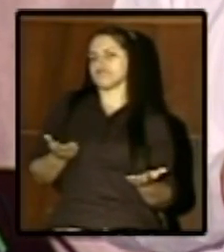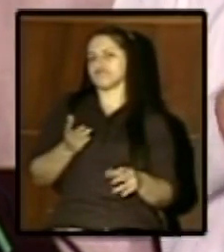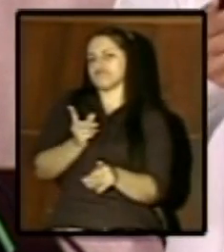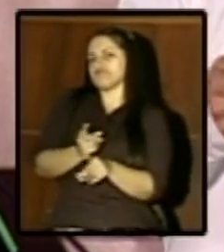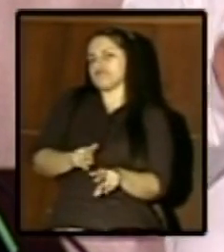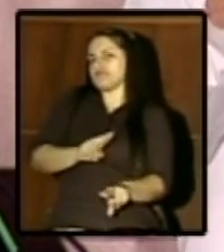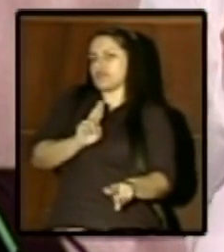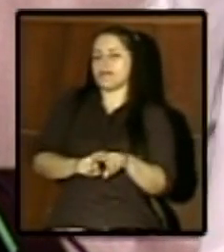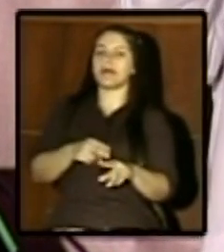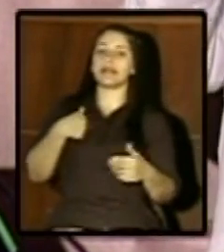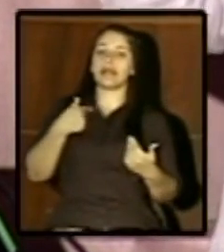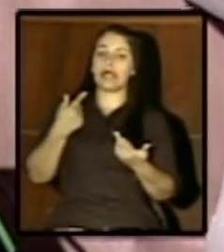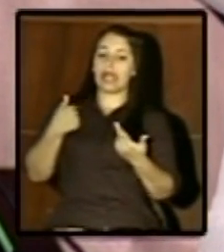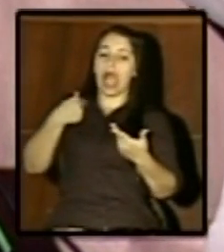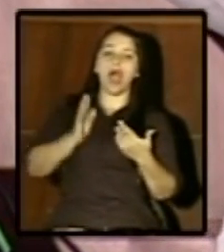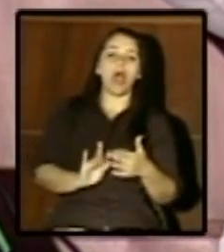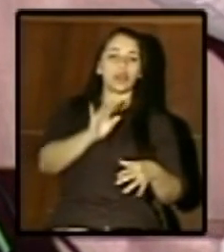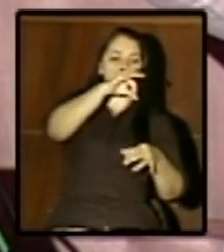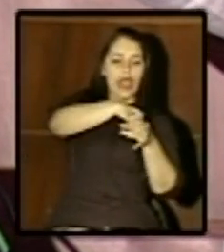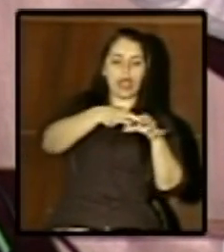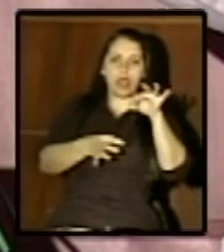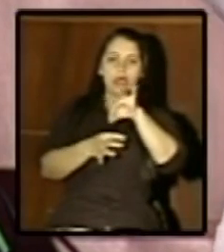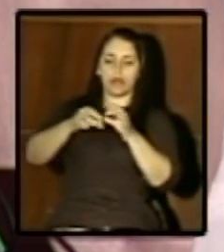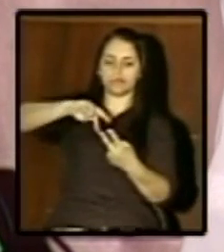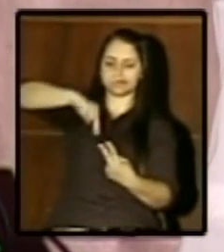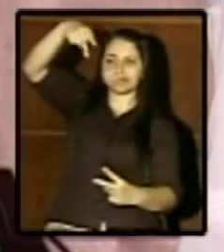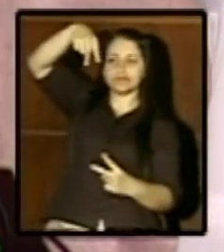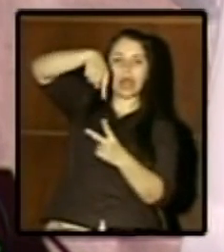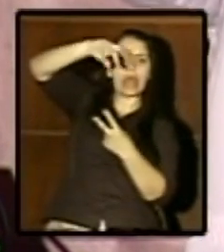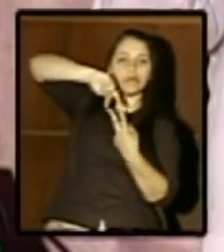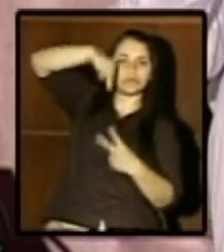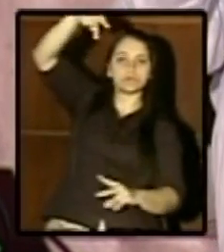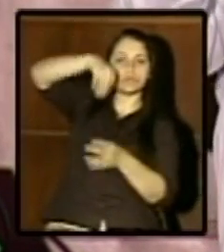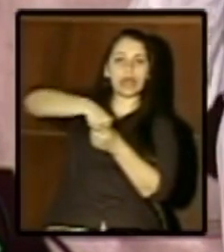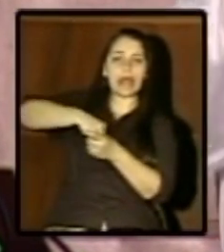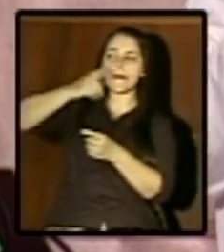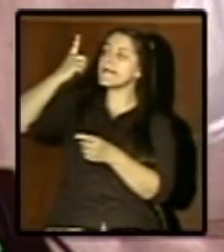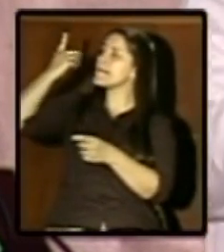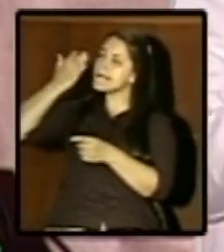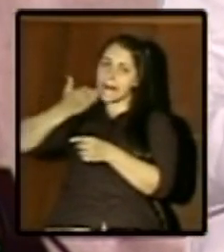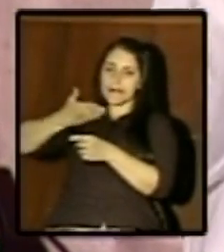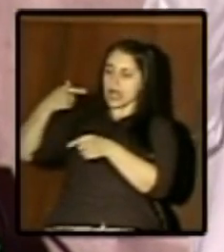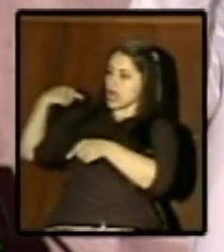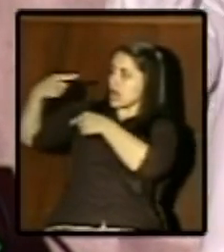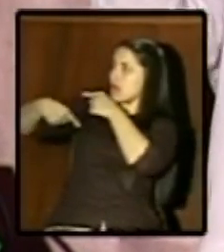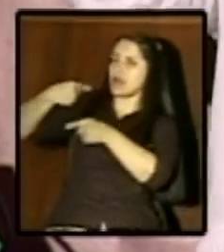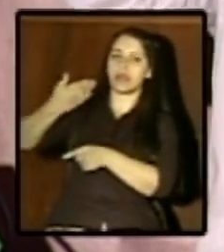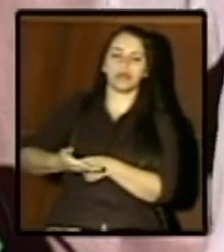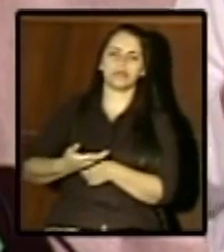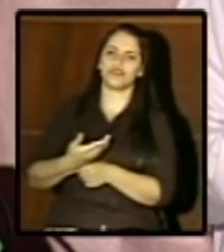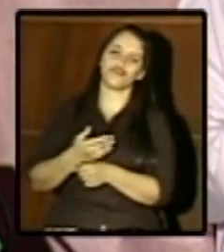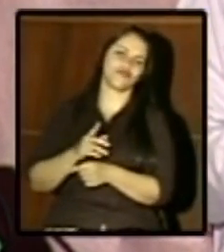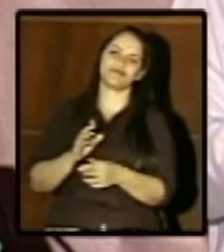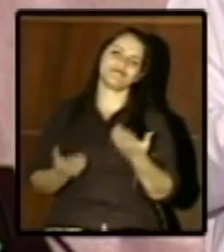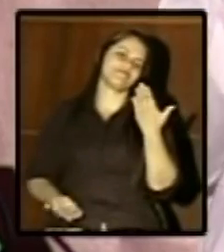adecuado. Yo les mencionaba los factores genéticos, o sea, no hay un gen que se transmita de madre a